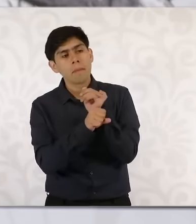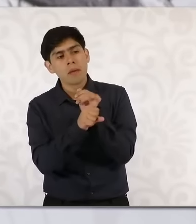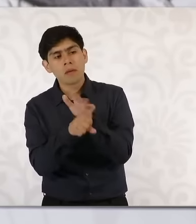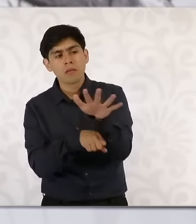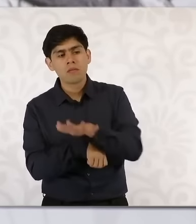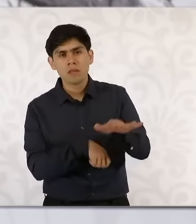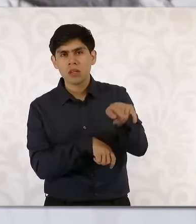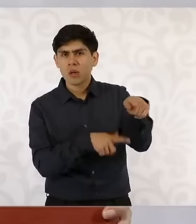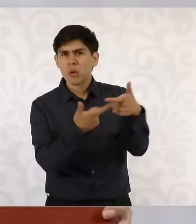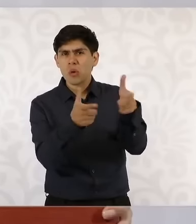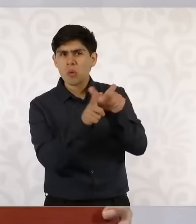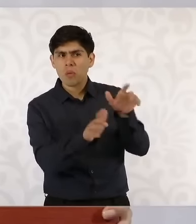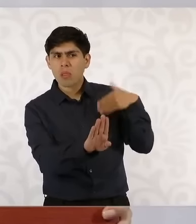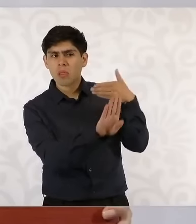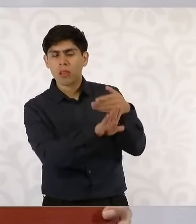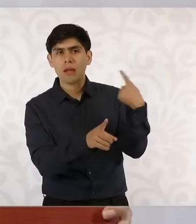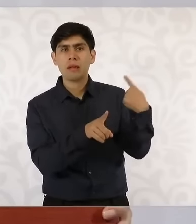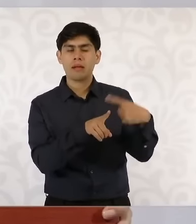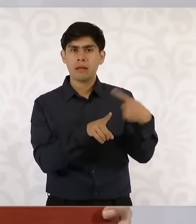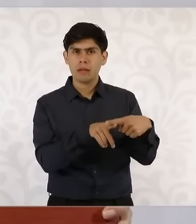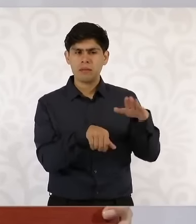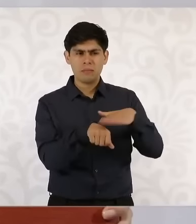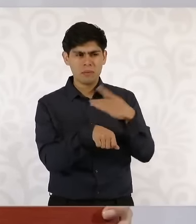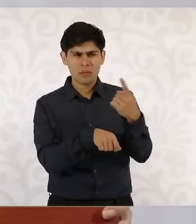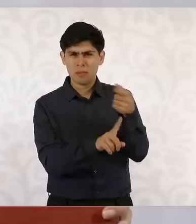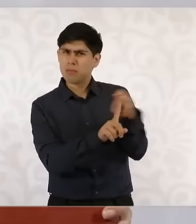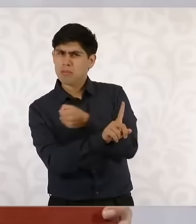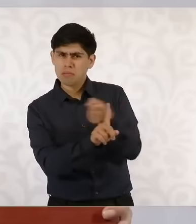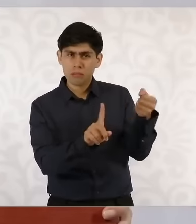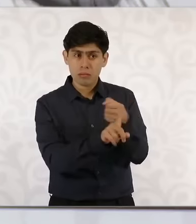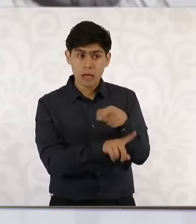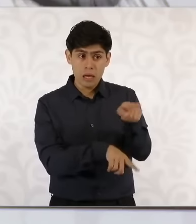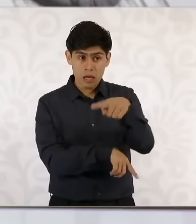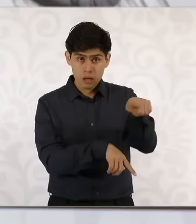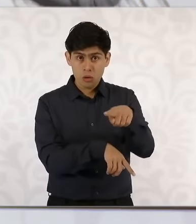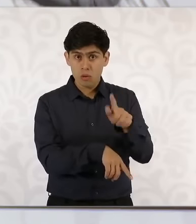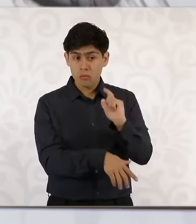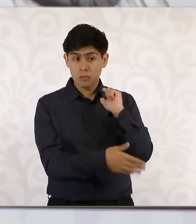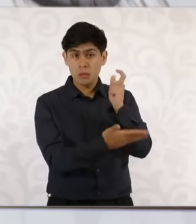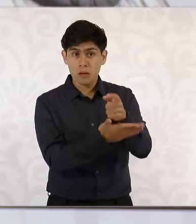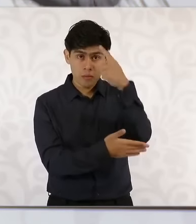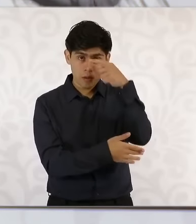¿Quiénes son estos grupos? ¿Por qué esta violencia? ¿Están pagados?